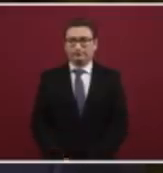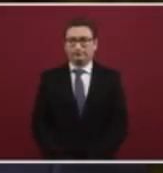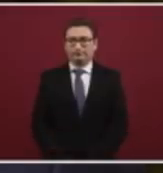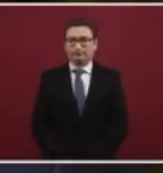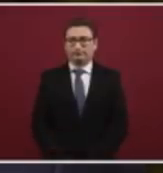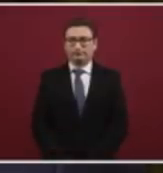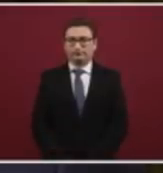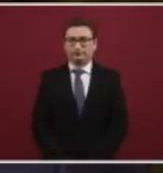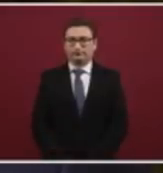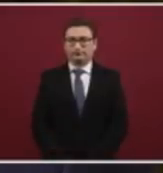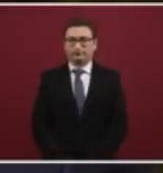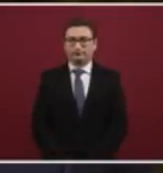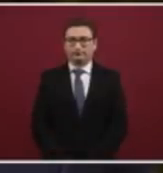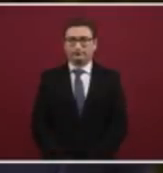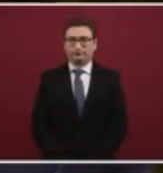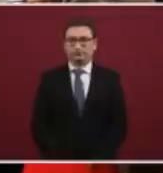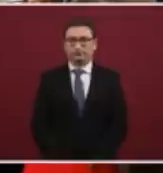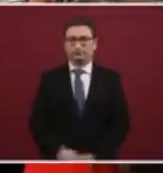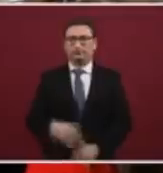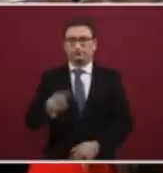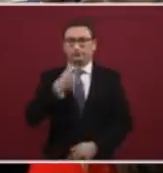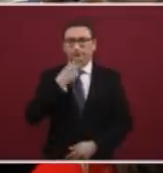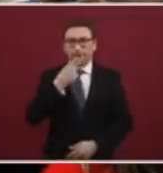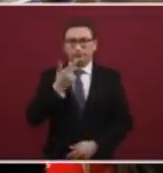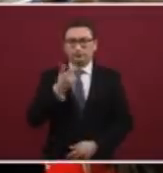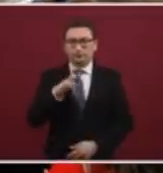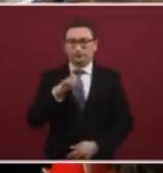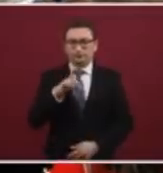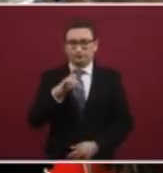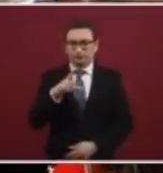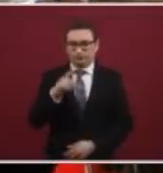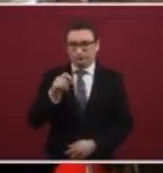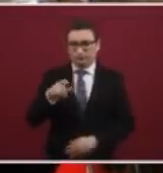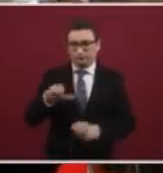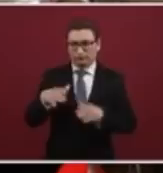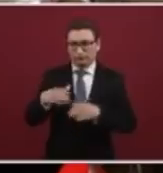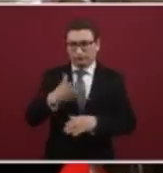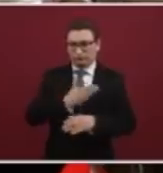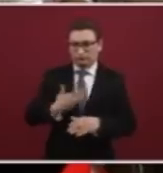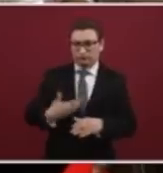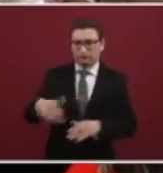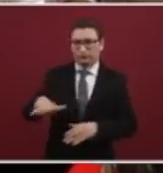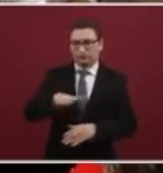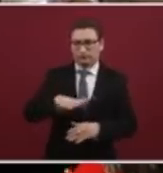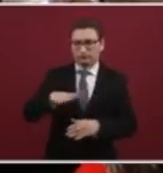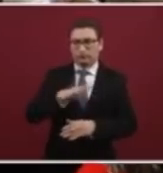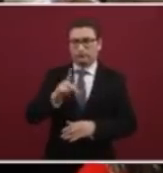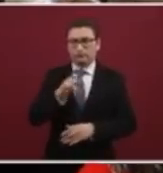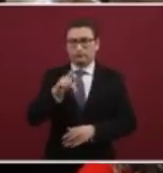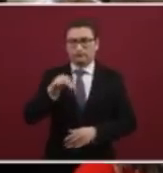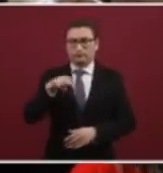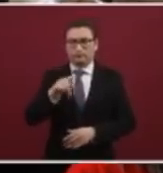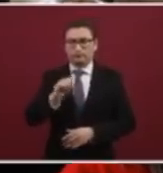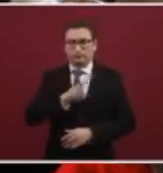señor gerardo ferrando bravo presidente del patronato del ateneo español de méxico